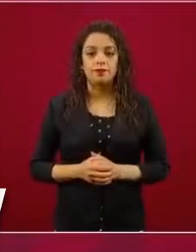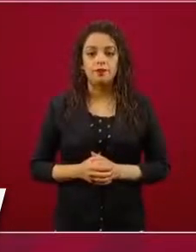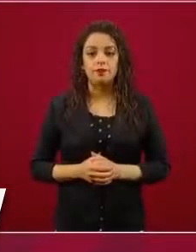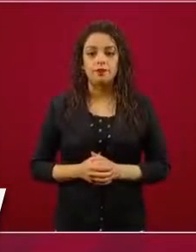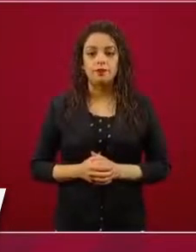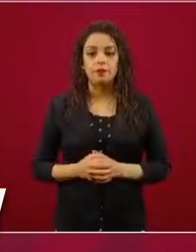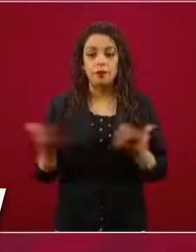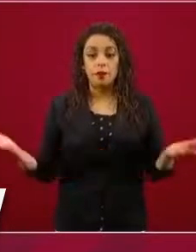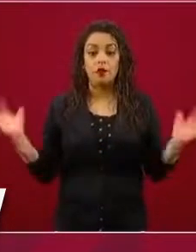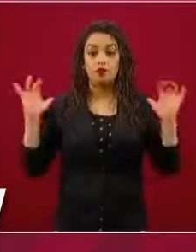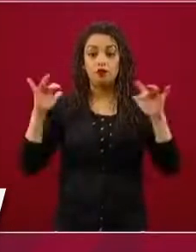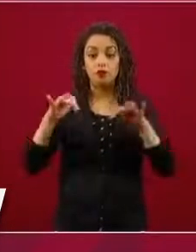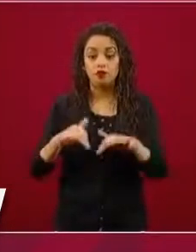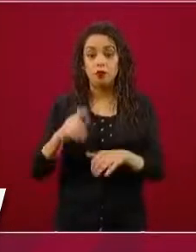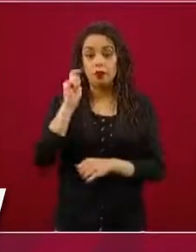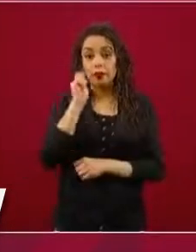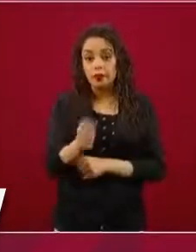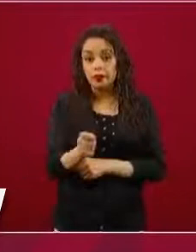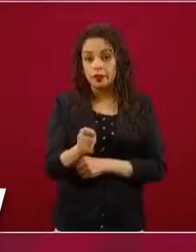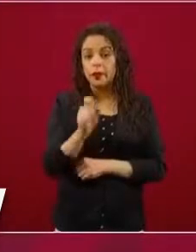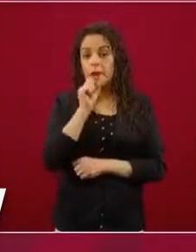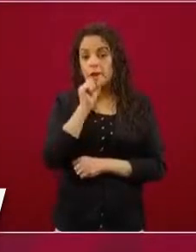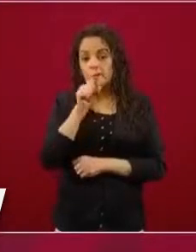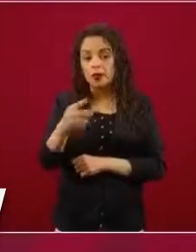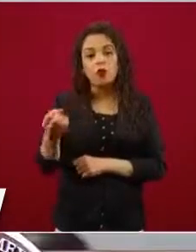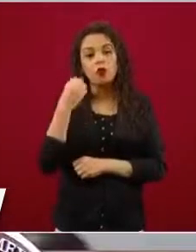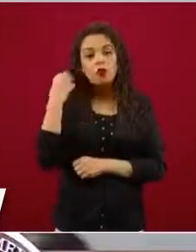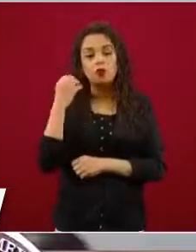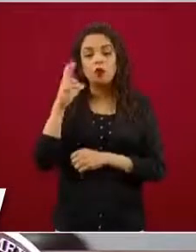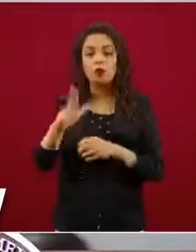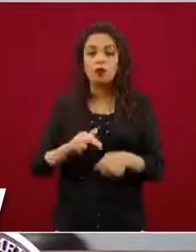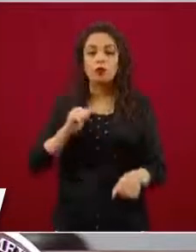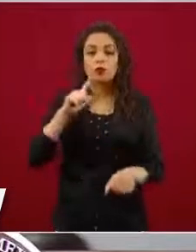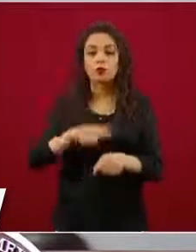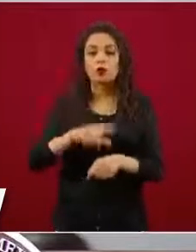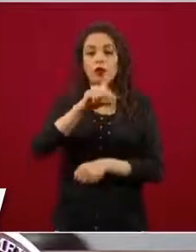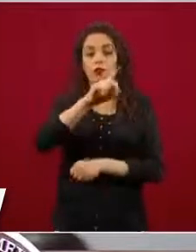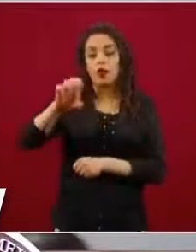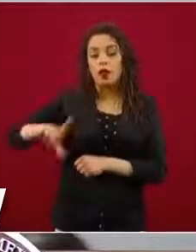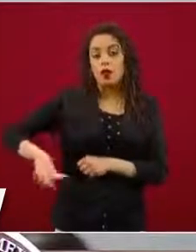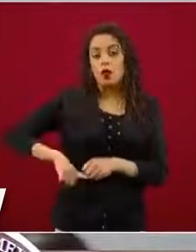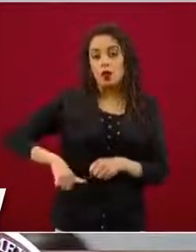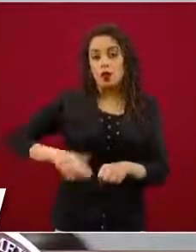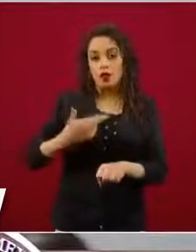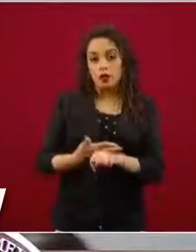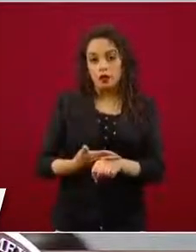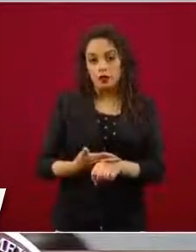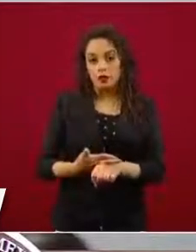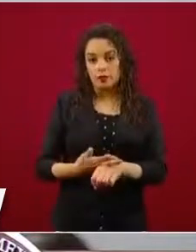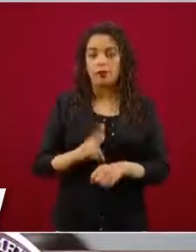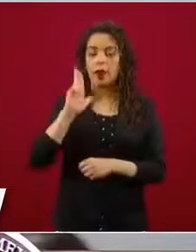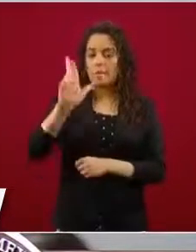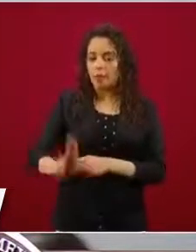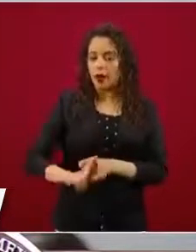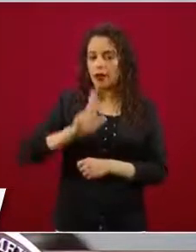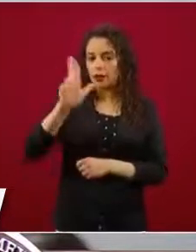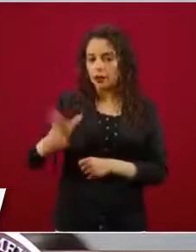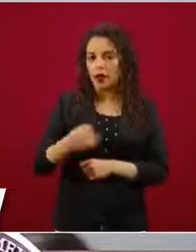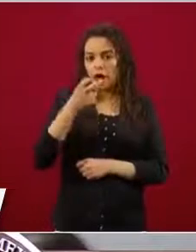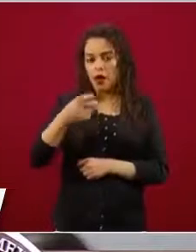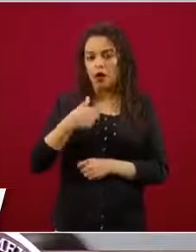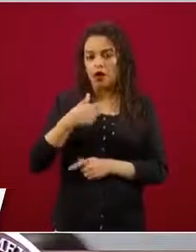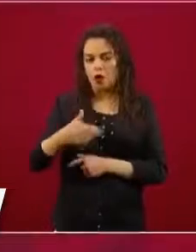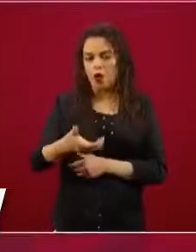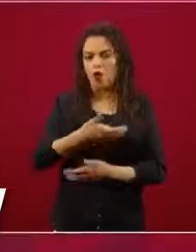la Conferencia Nacional de Gobernadores. Entonces, nosotros les vamos a compartir la información los martes. ¿Por qué los